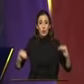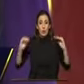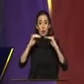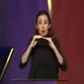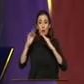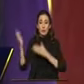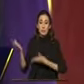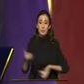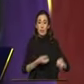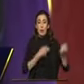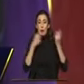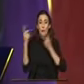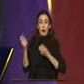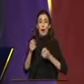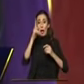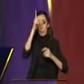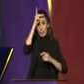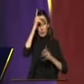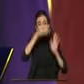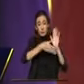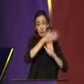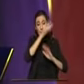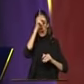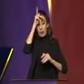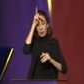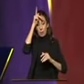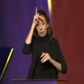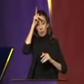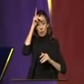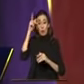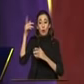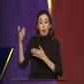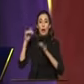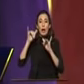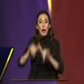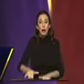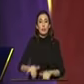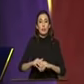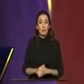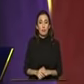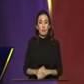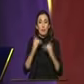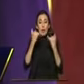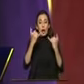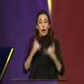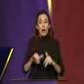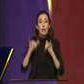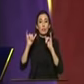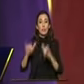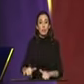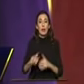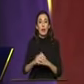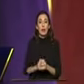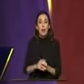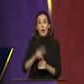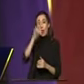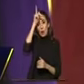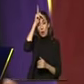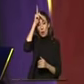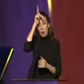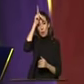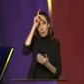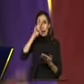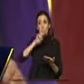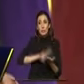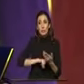hacia el Perú? Hoy se quedan, porque nuestro vecino país del sur, el Perú, ahora les